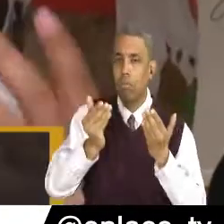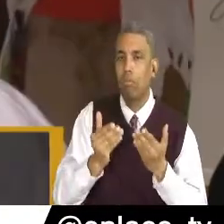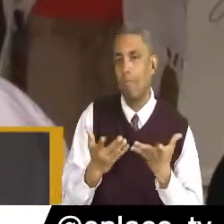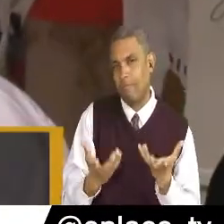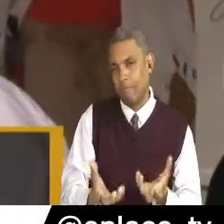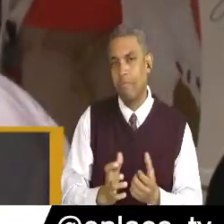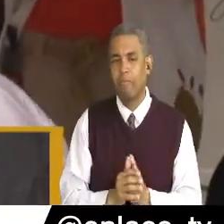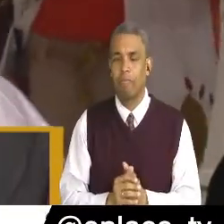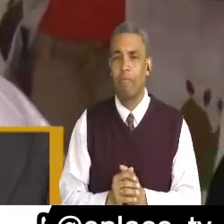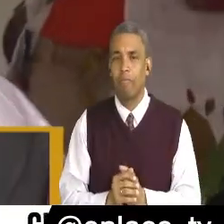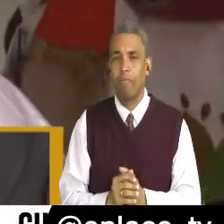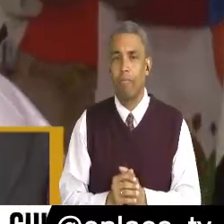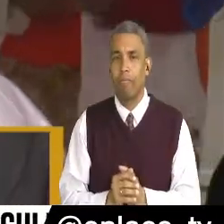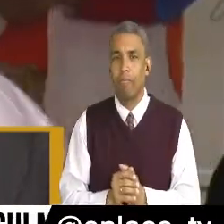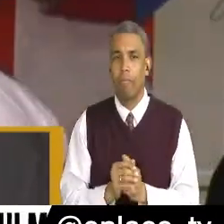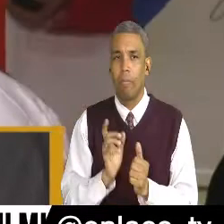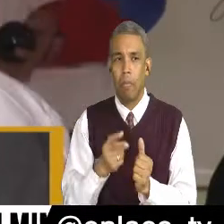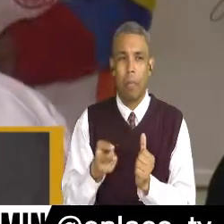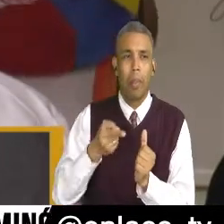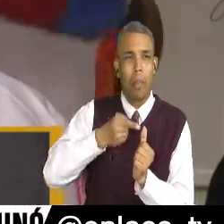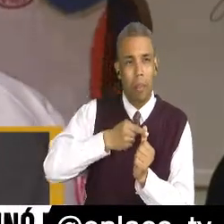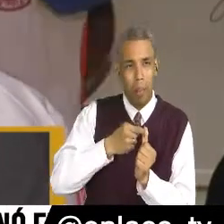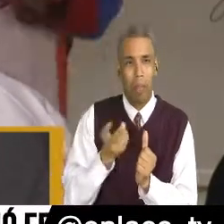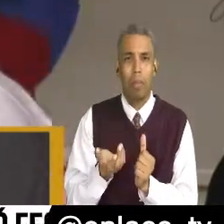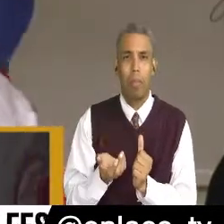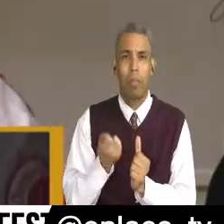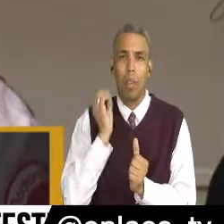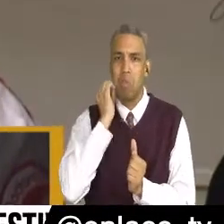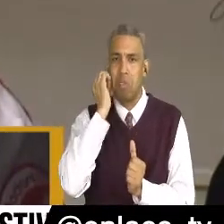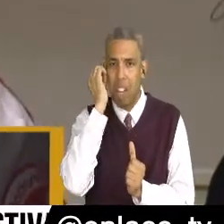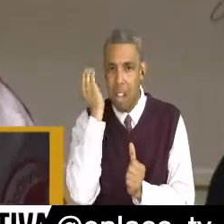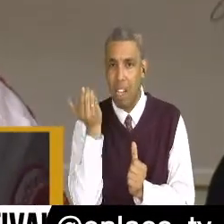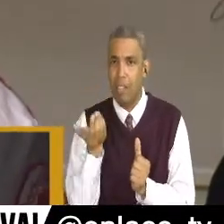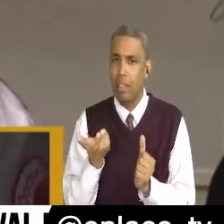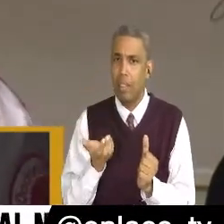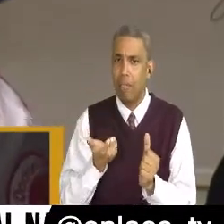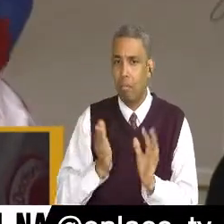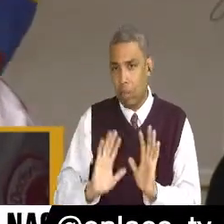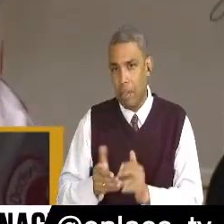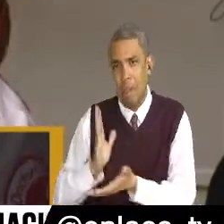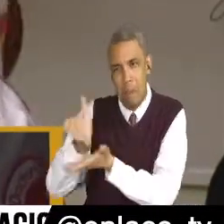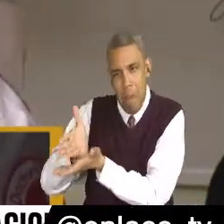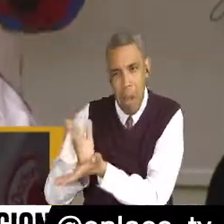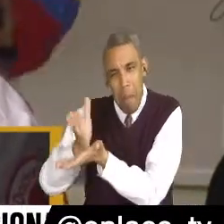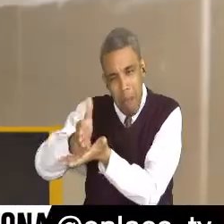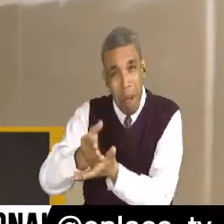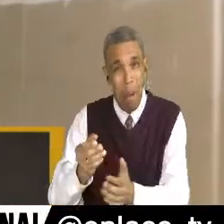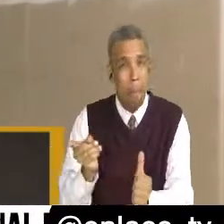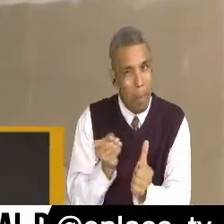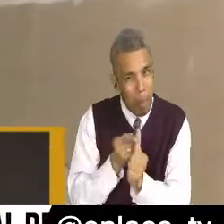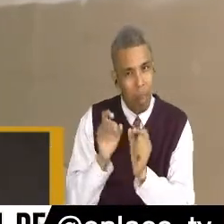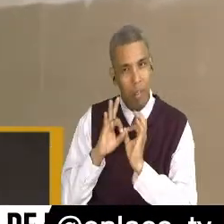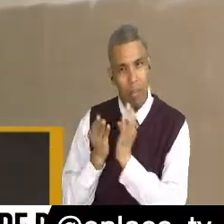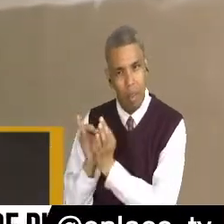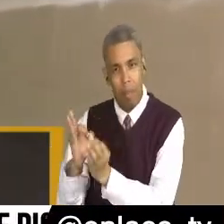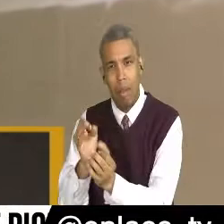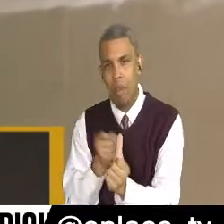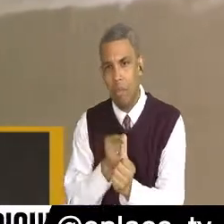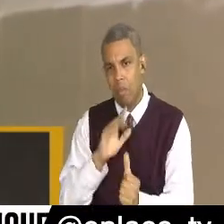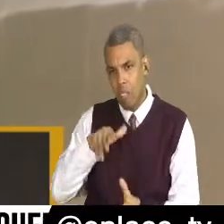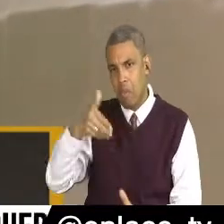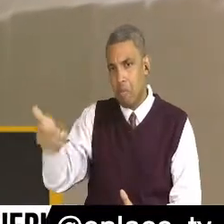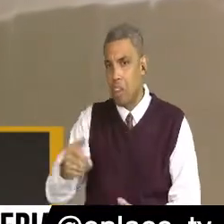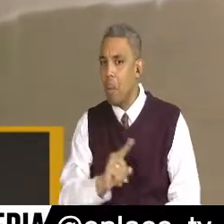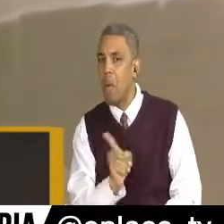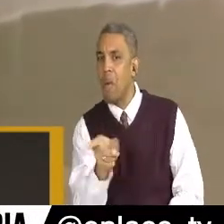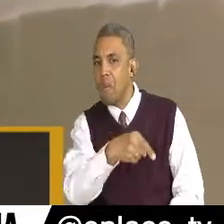primero a los hospitales públicos para después sí llegar a los hospitales privados. Un trabajo hecho con el